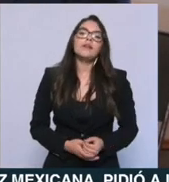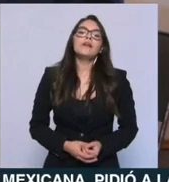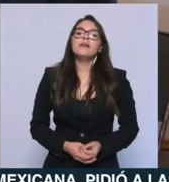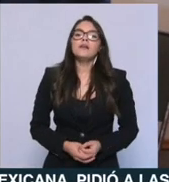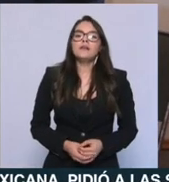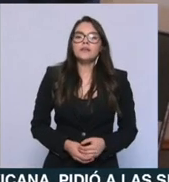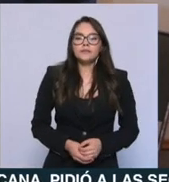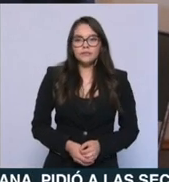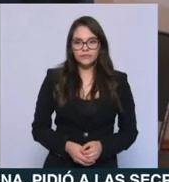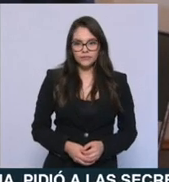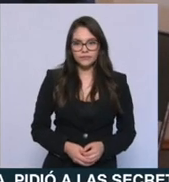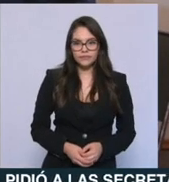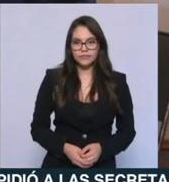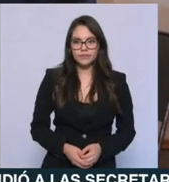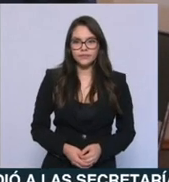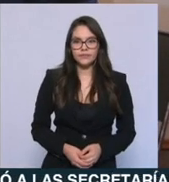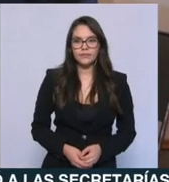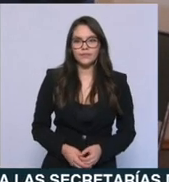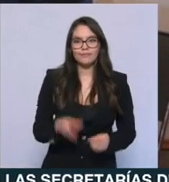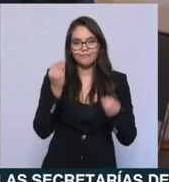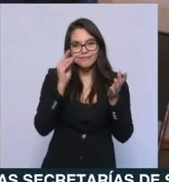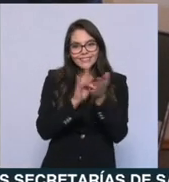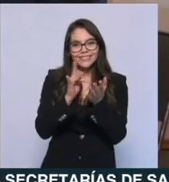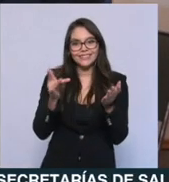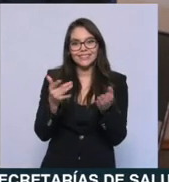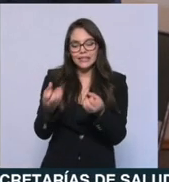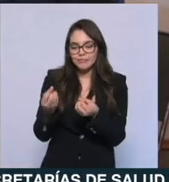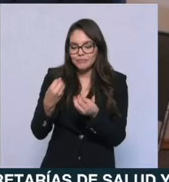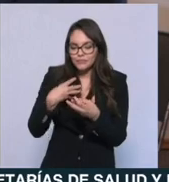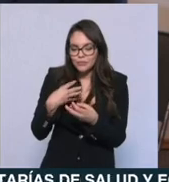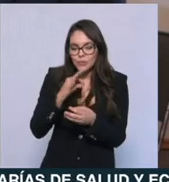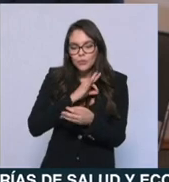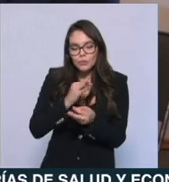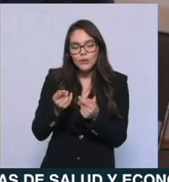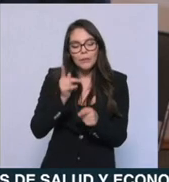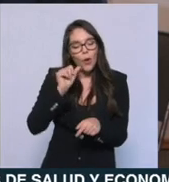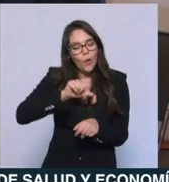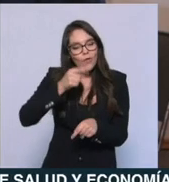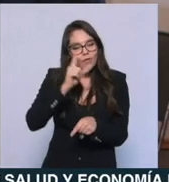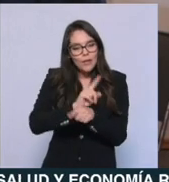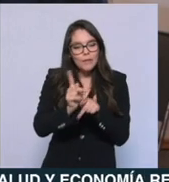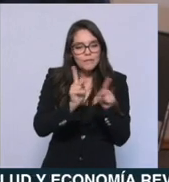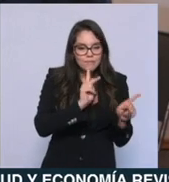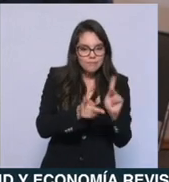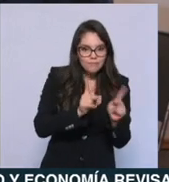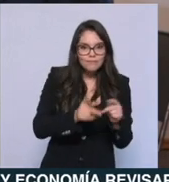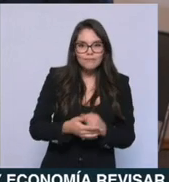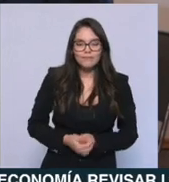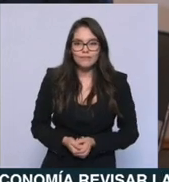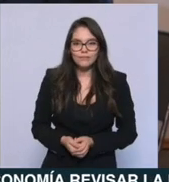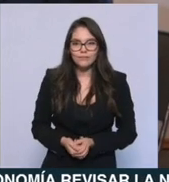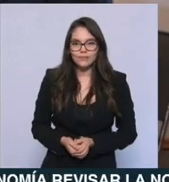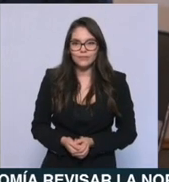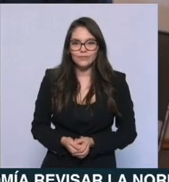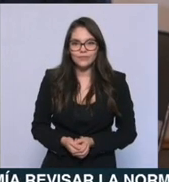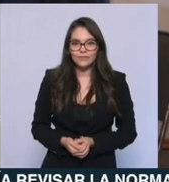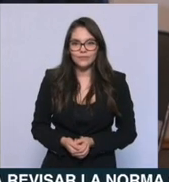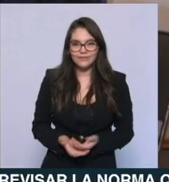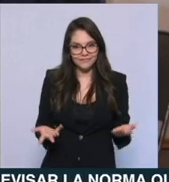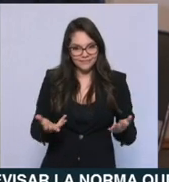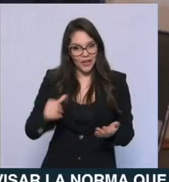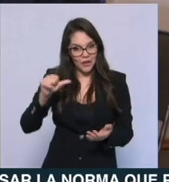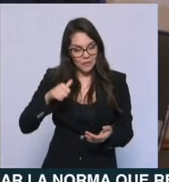Conselheiro Bosch, muchísimas gracias por regalar un poco de su tiempo a Capital 21. ¿Cómo está el día de hoy? Pues el día de hoy está muy